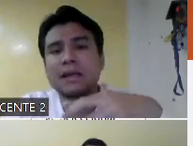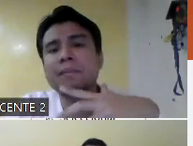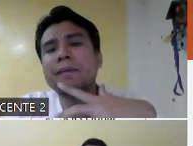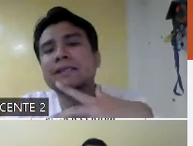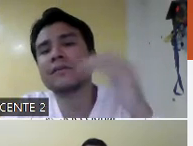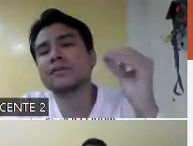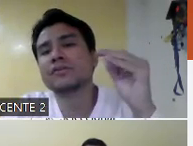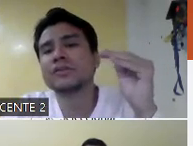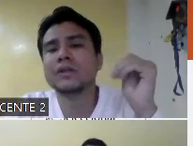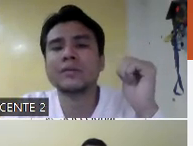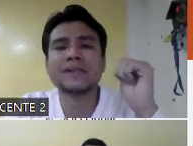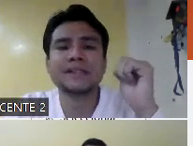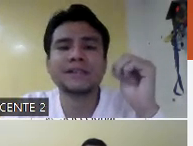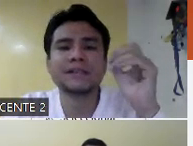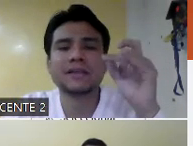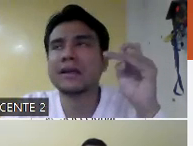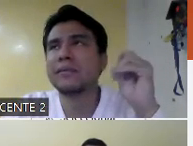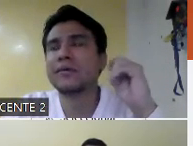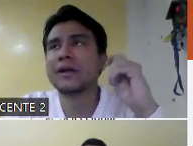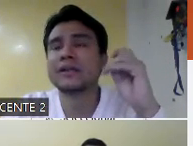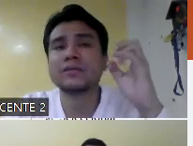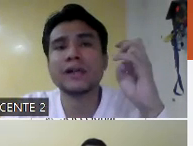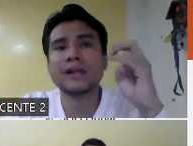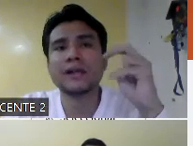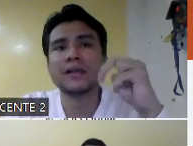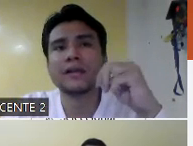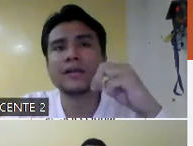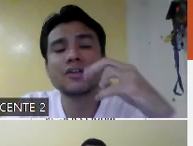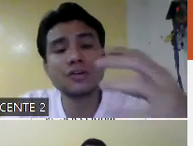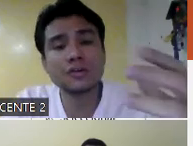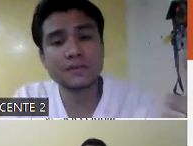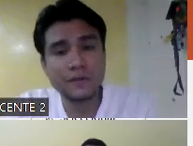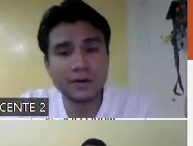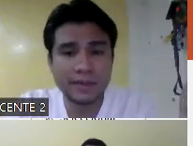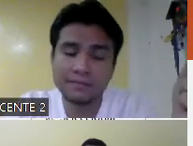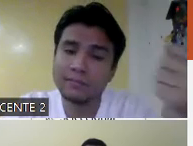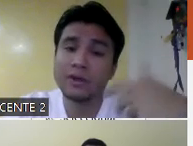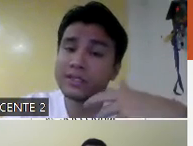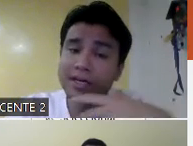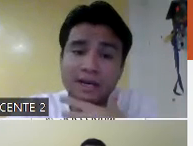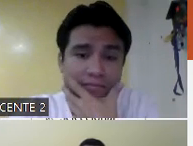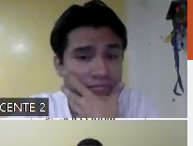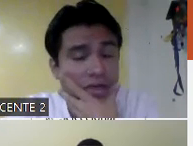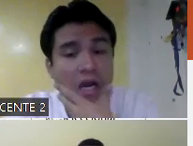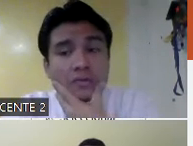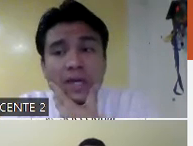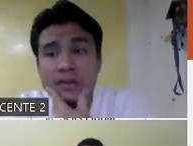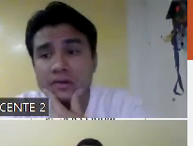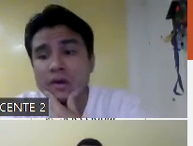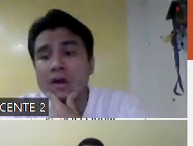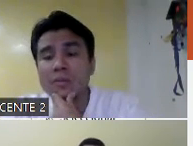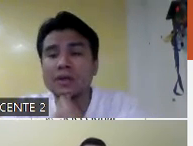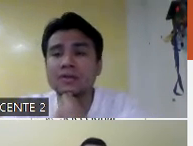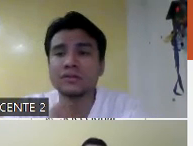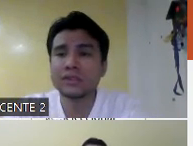Entonces, ¿qué pasa cuando nosotros tenemos pacientes, ejemplo, que les duele y no nos informan? Pueden llegar a un